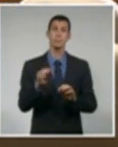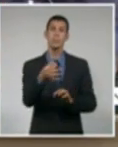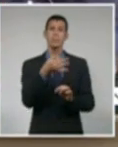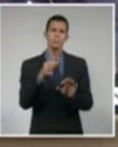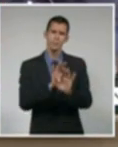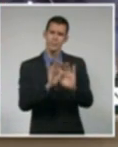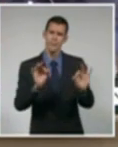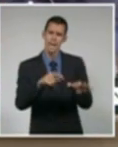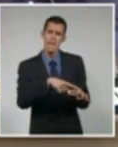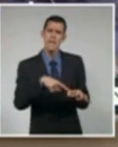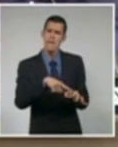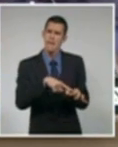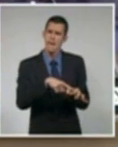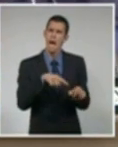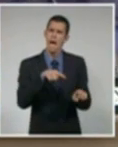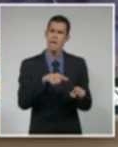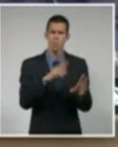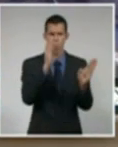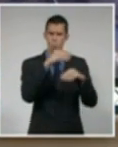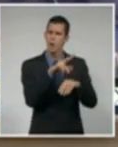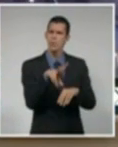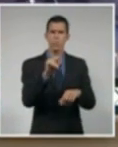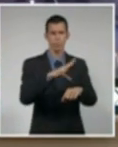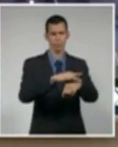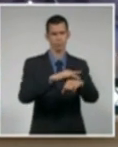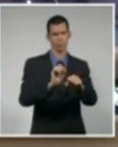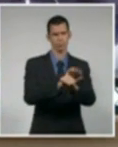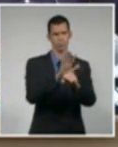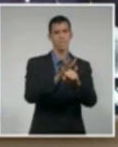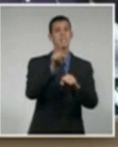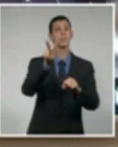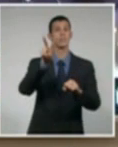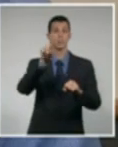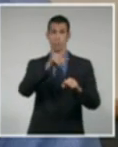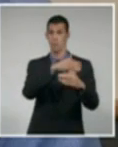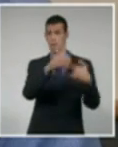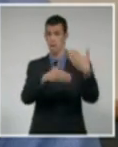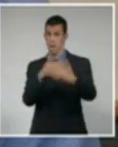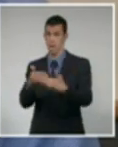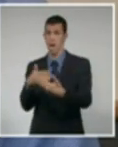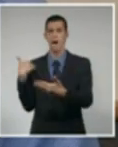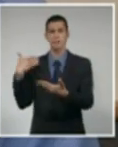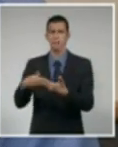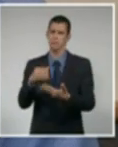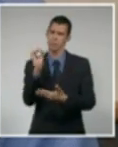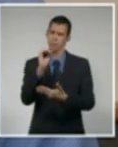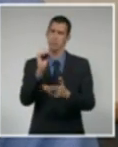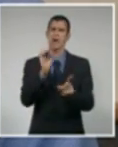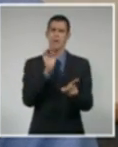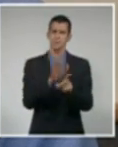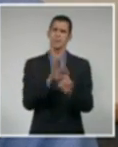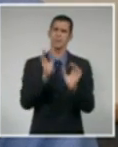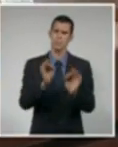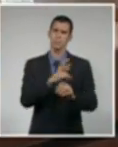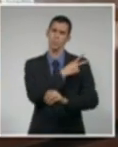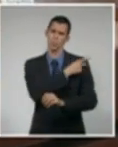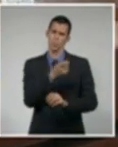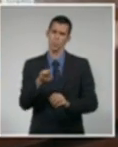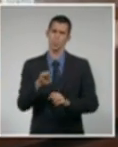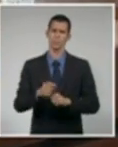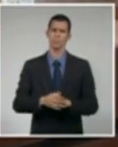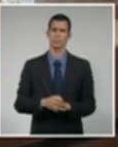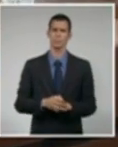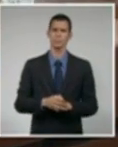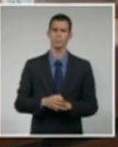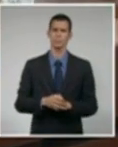casos positivos de la COVID-19 hace 121 días. Allí, el riguroso cumplimiento de las medidas higiénico-sanitarias,